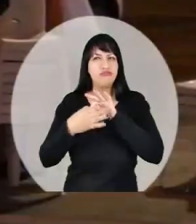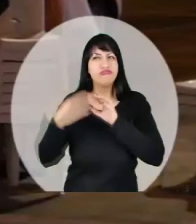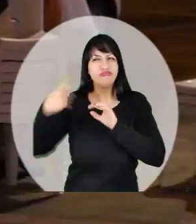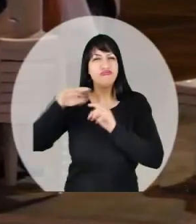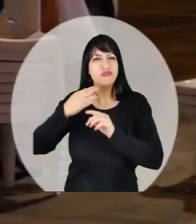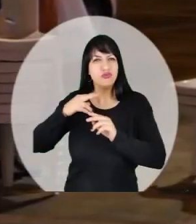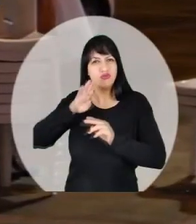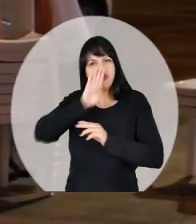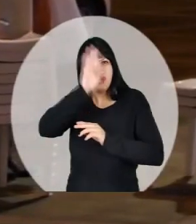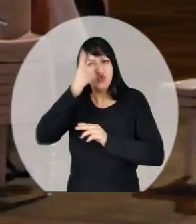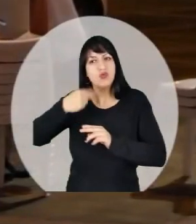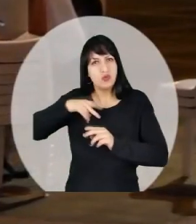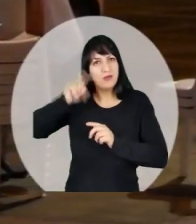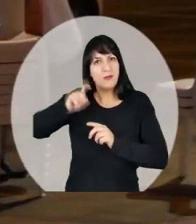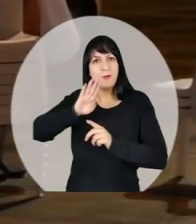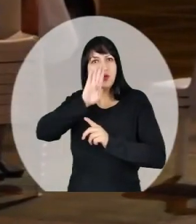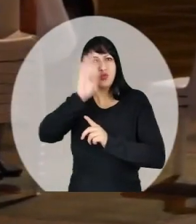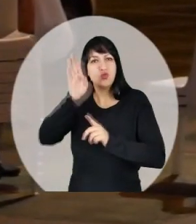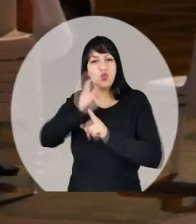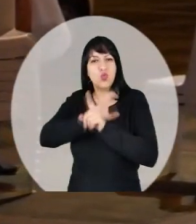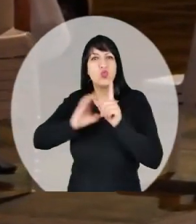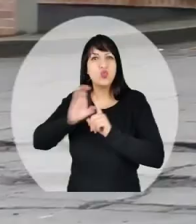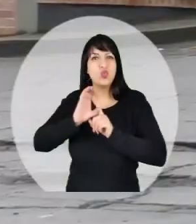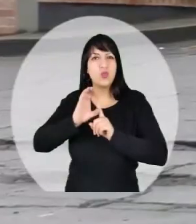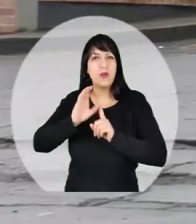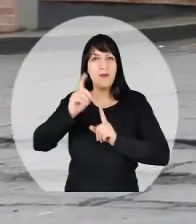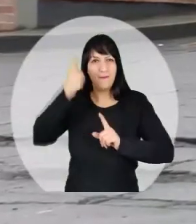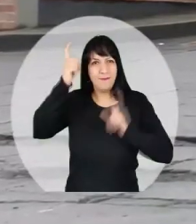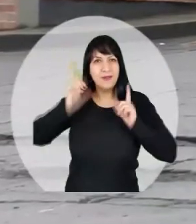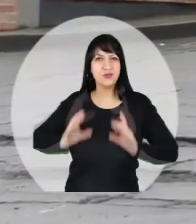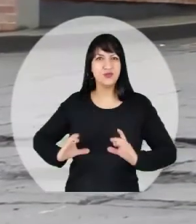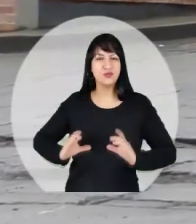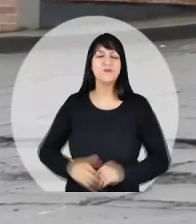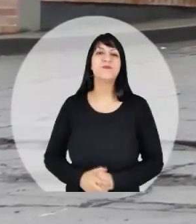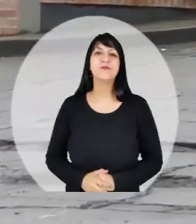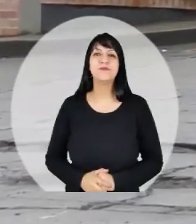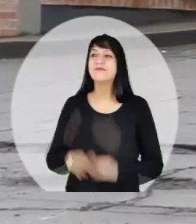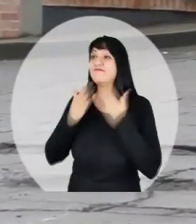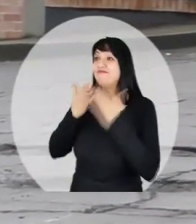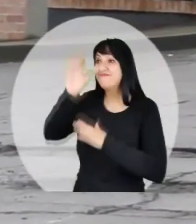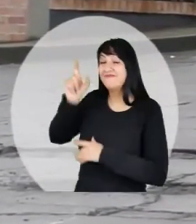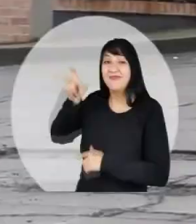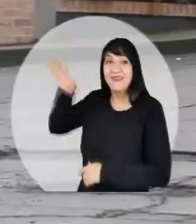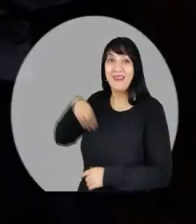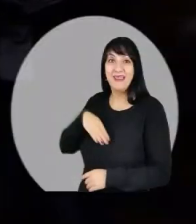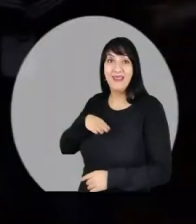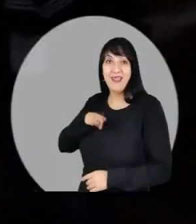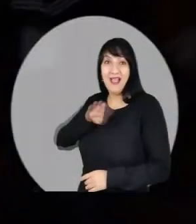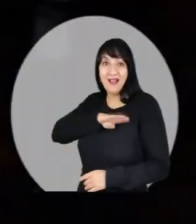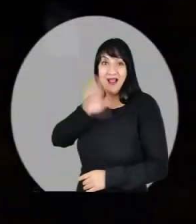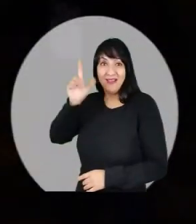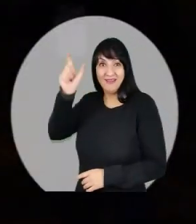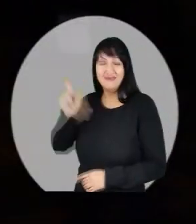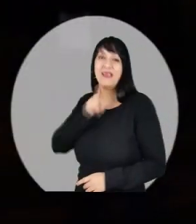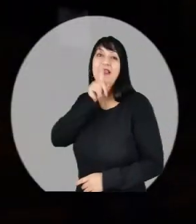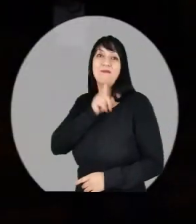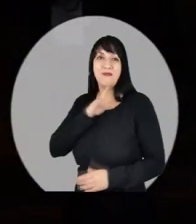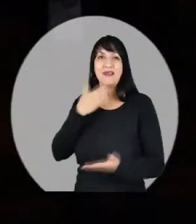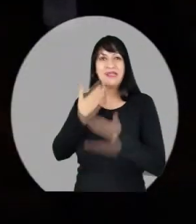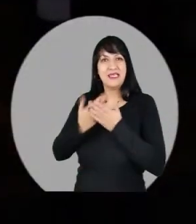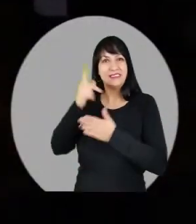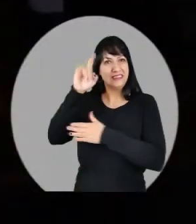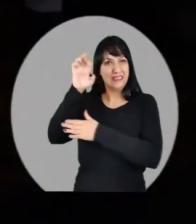nos da fuerza, parte de la cultura ciudadana y es un programa que ha venido creciendo. Agradecer al señor alcalde Germán Chamorro, a